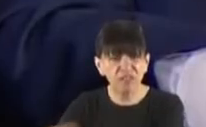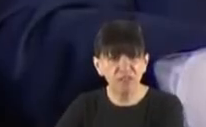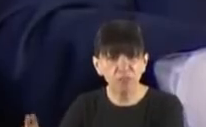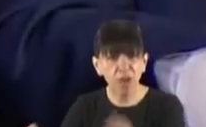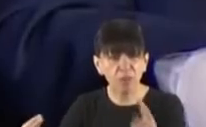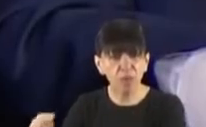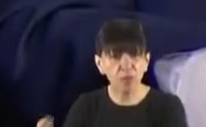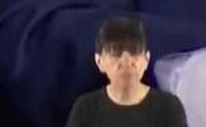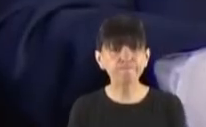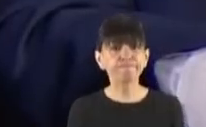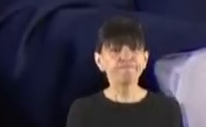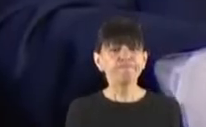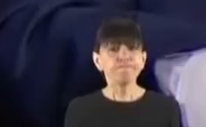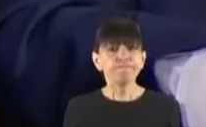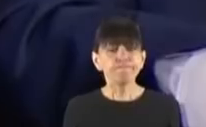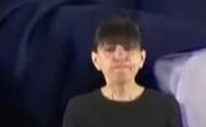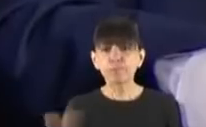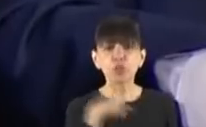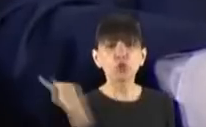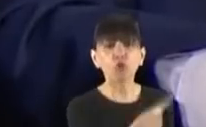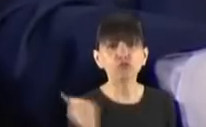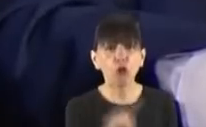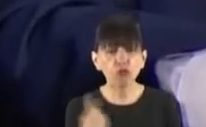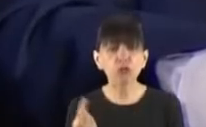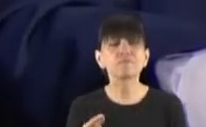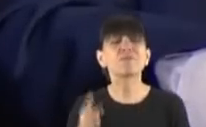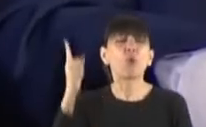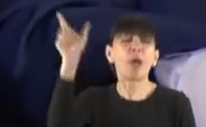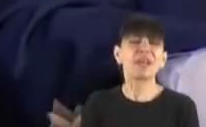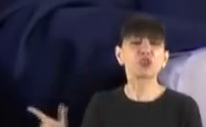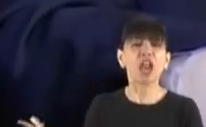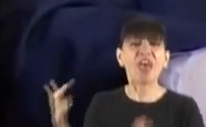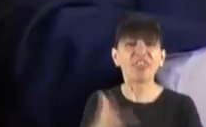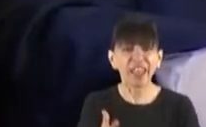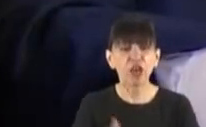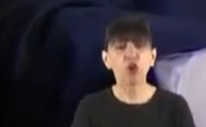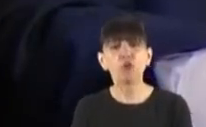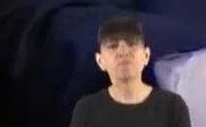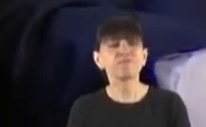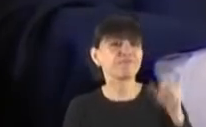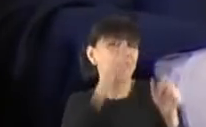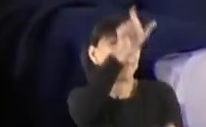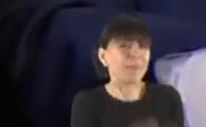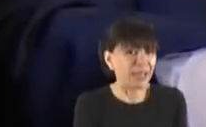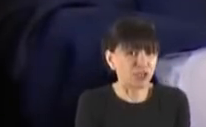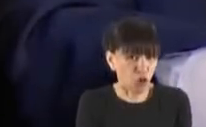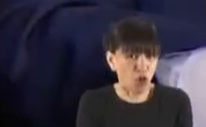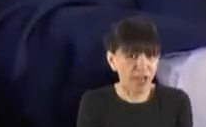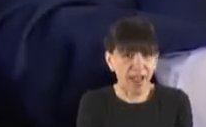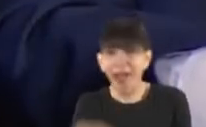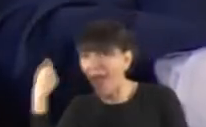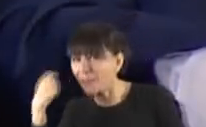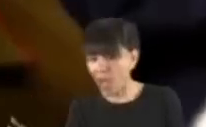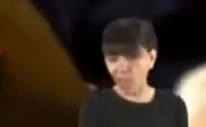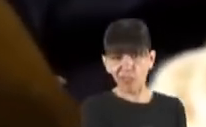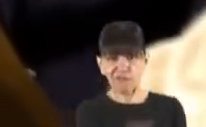seres humanos que somos, alguien dijo que lo que más nos diferencia al hombre de un animal es la